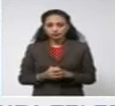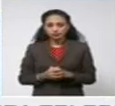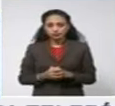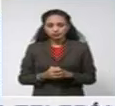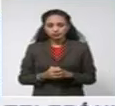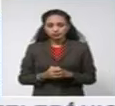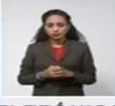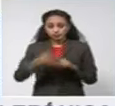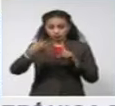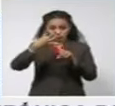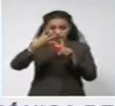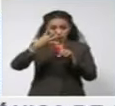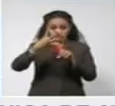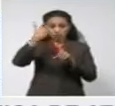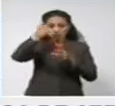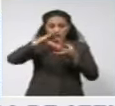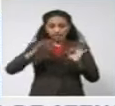Artemisa con una tasa de